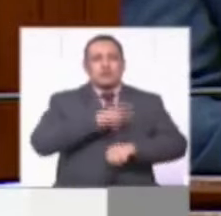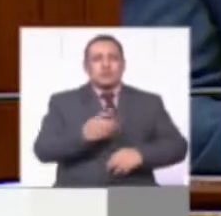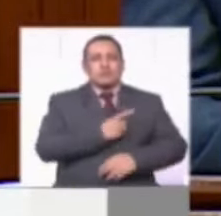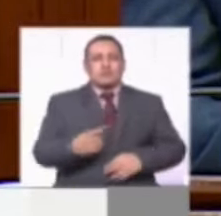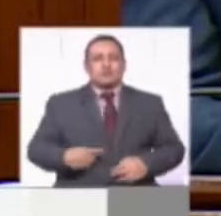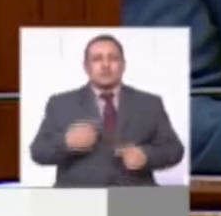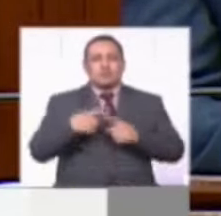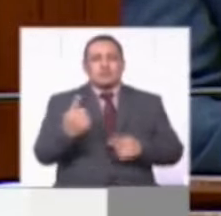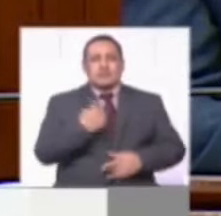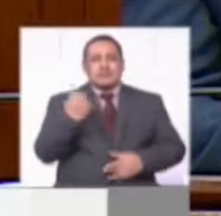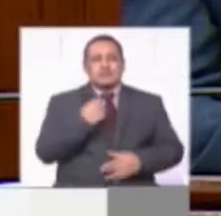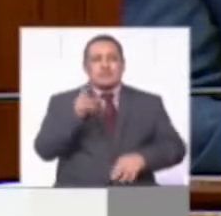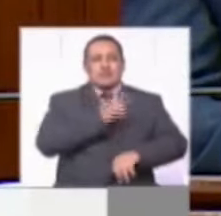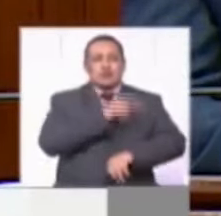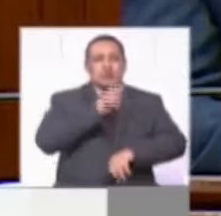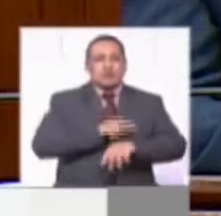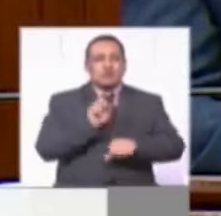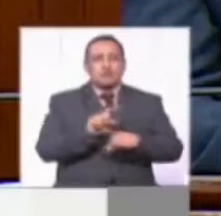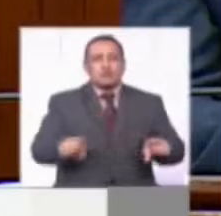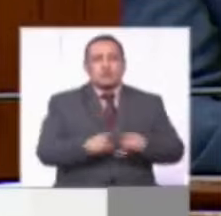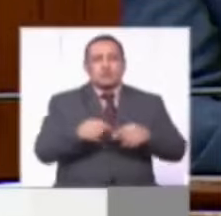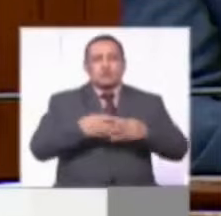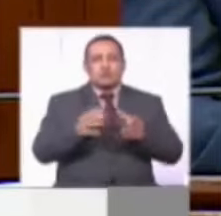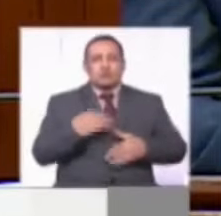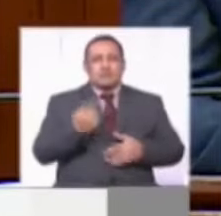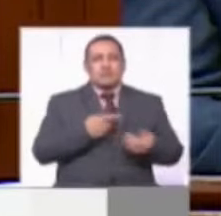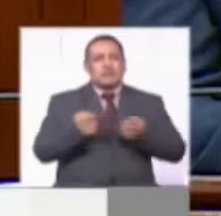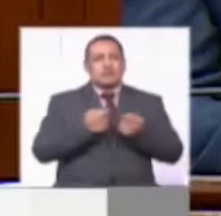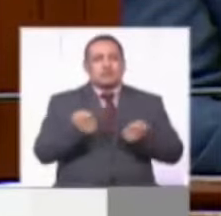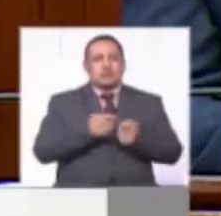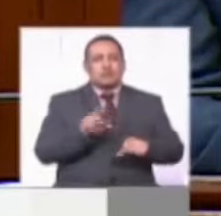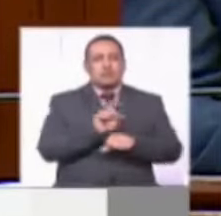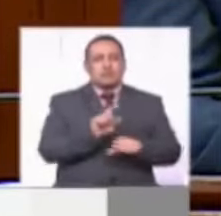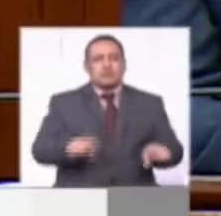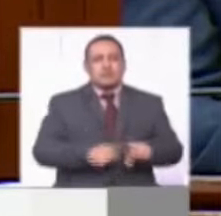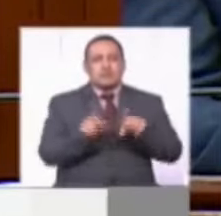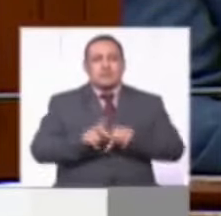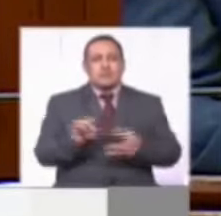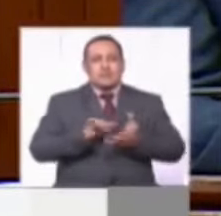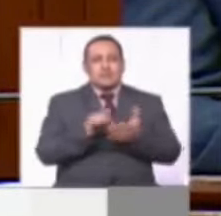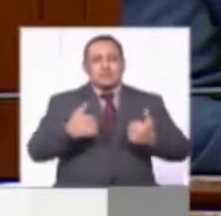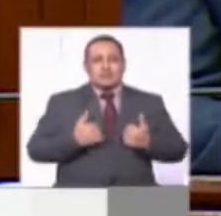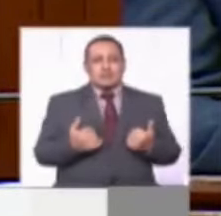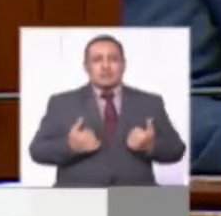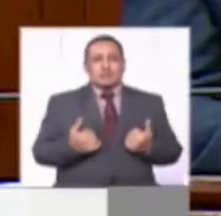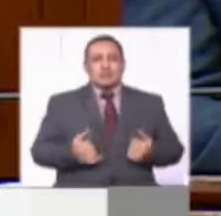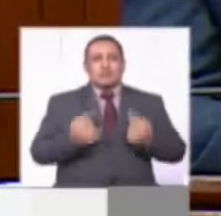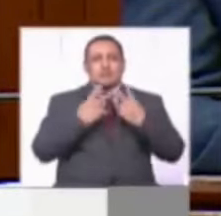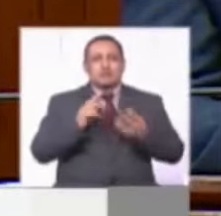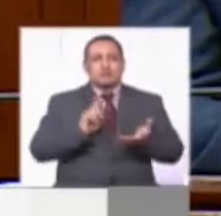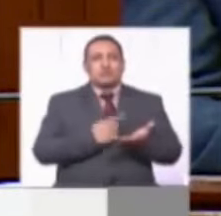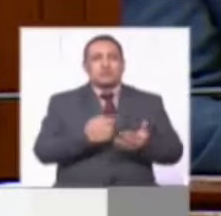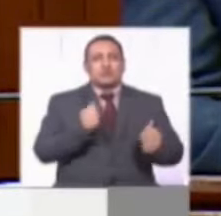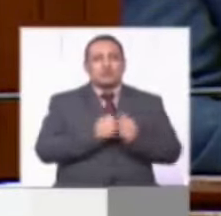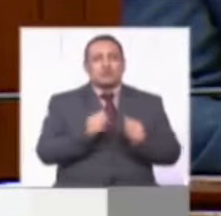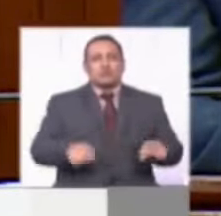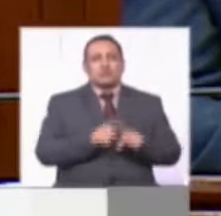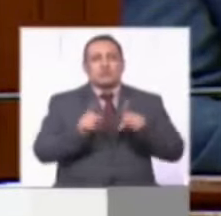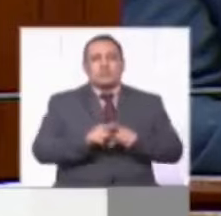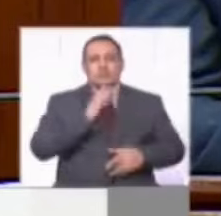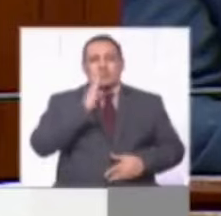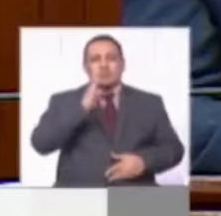direcciones y o gerencias regionales de educación y unidades de gestión educativa local, o los que hagan sus veces a quienes deben